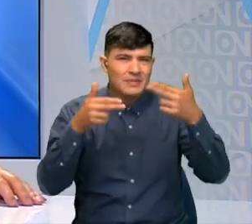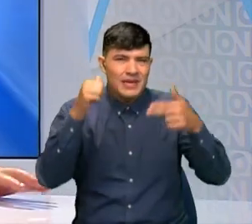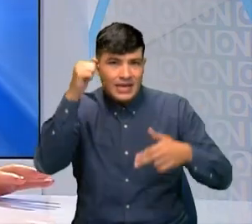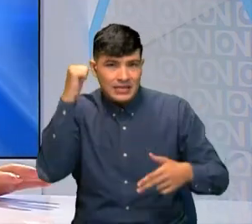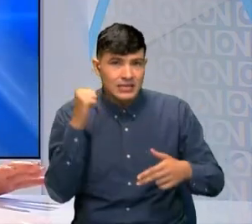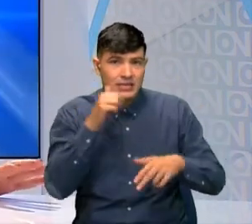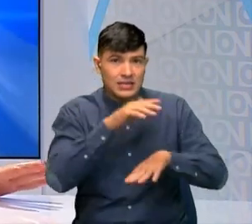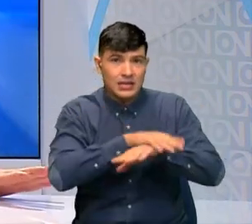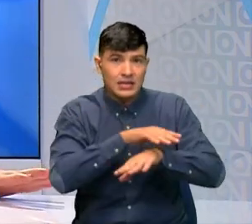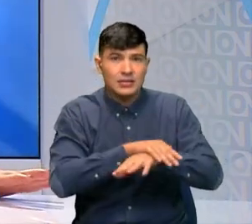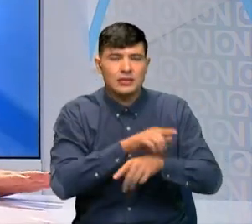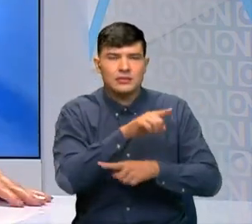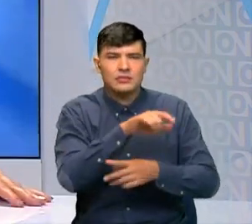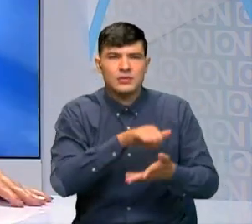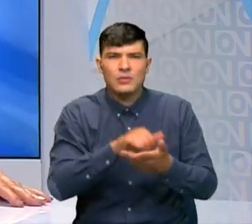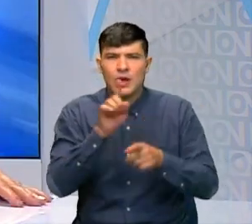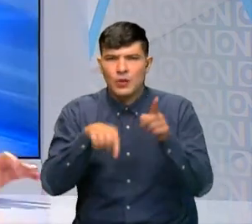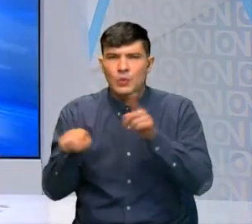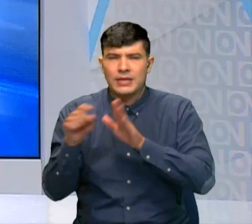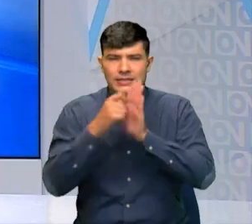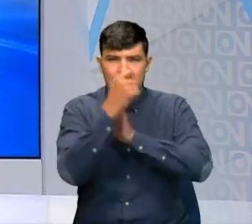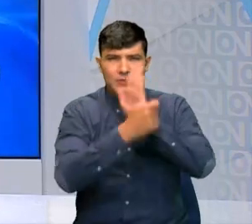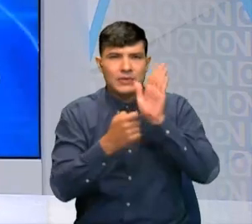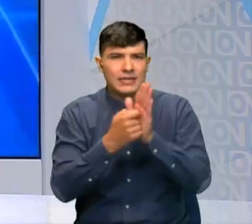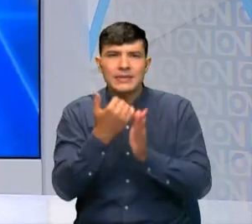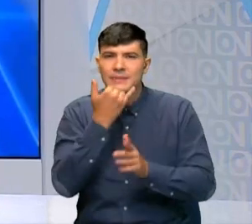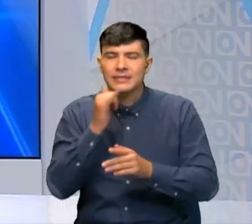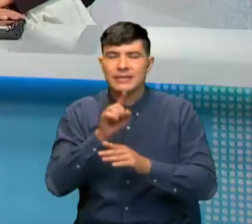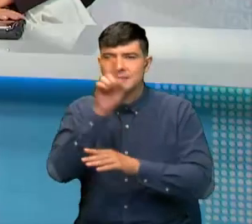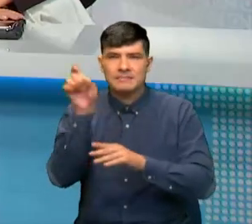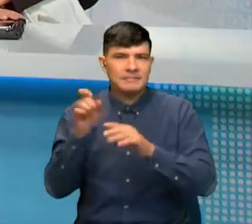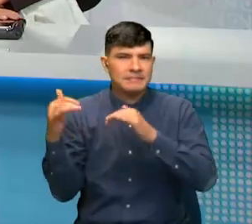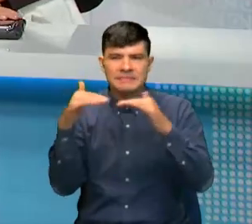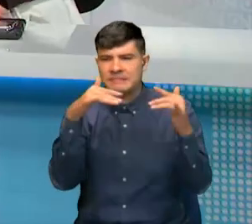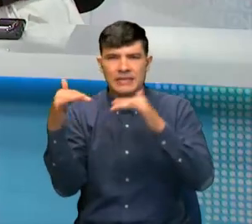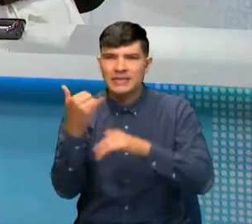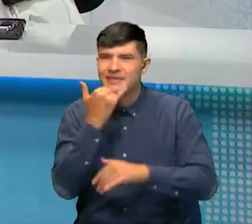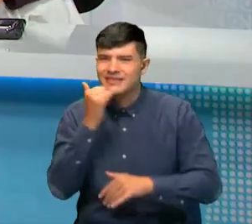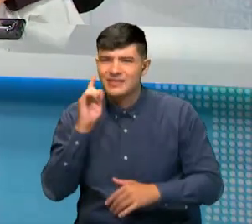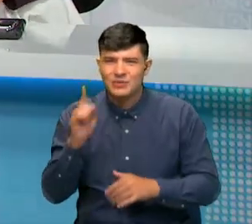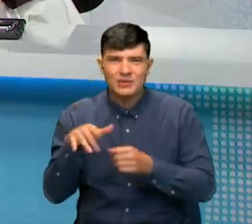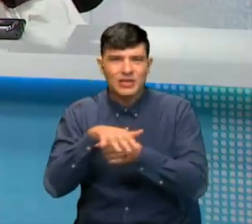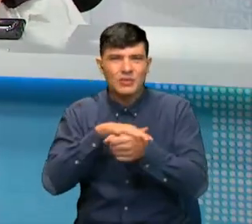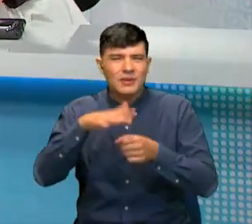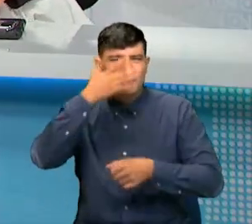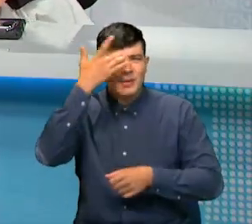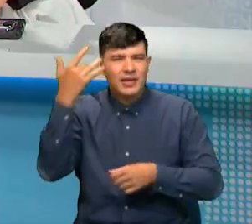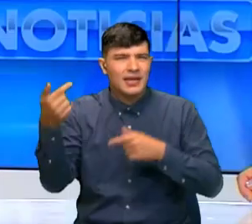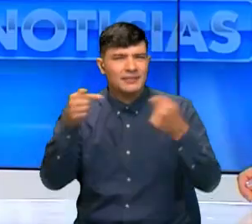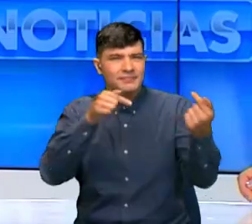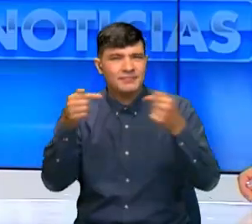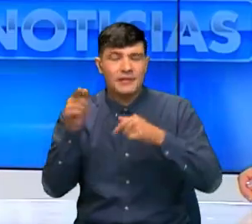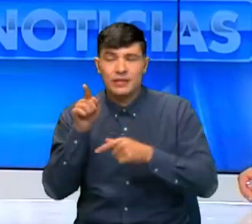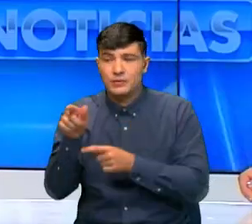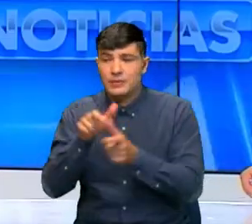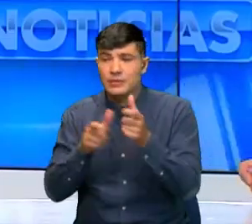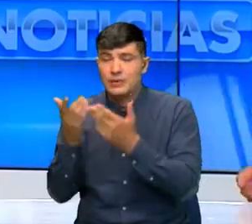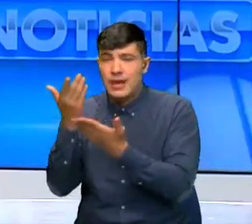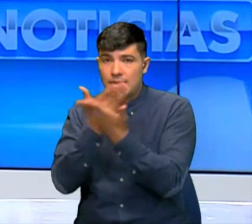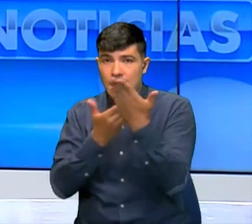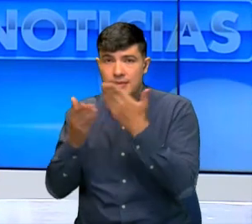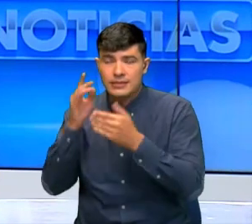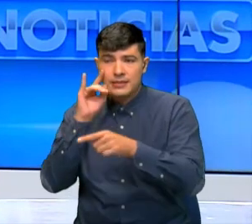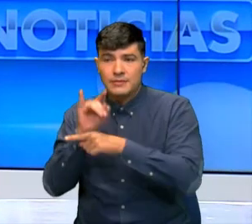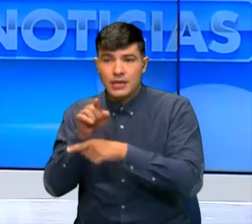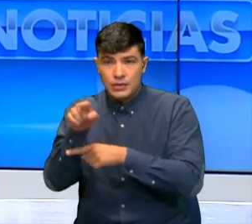varias son las hipótesis sobre el conflicto que allí se está general pues las autoridades y los analistas en seguridad allí en esa región